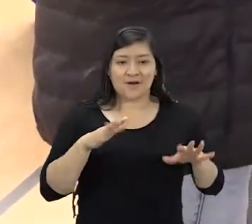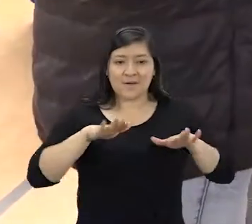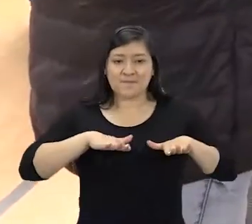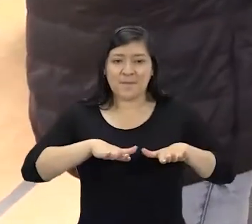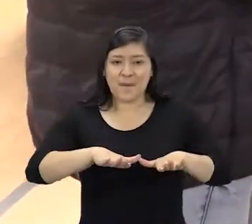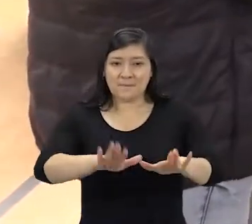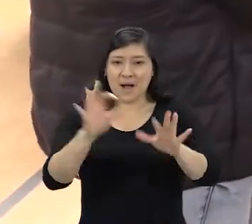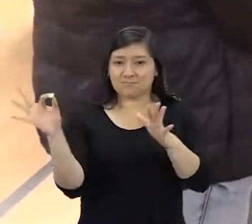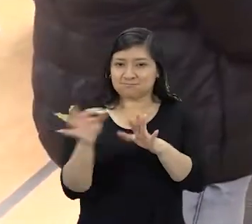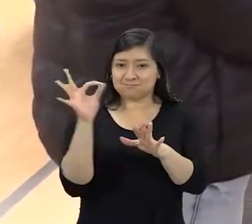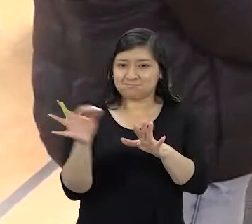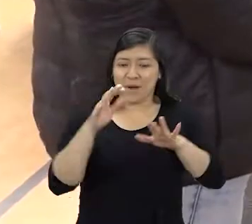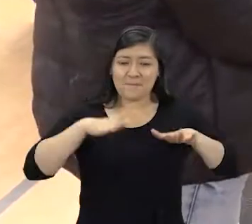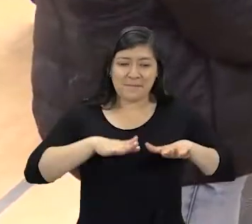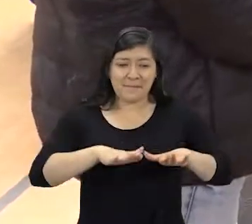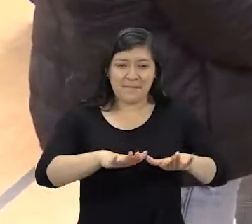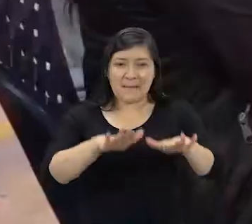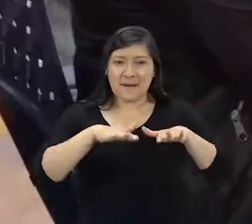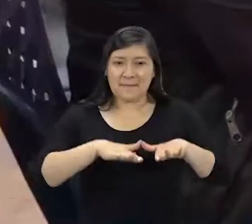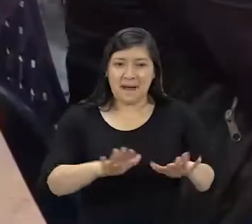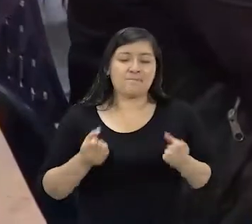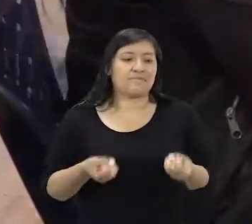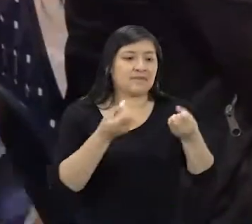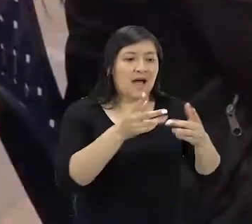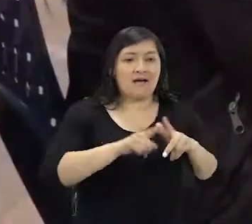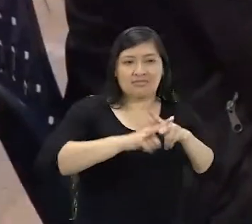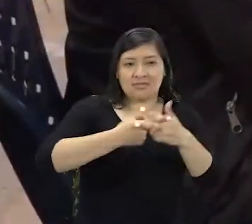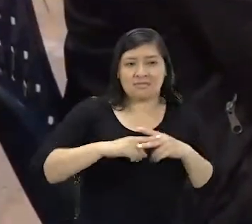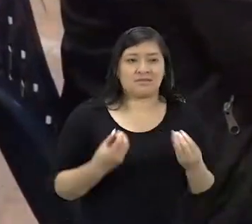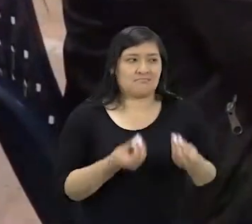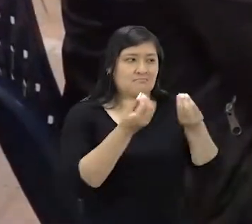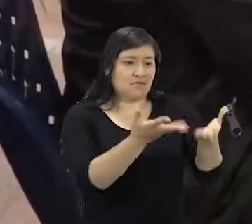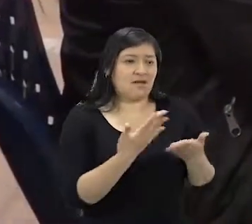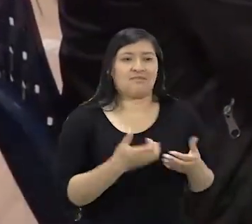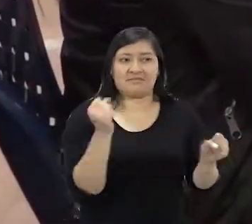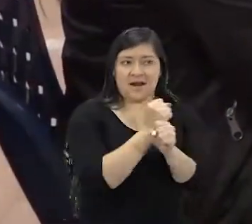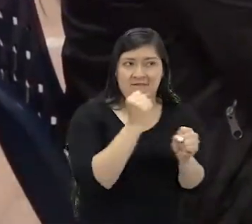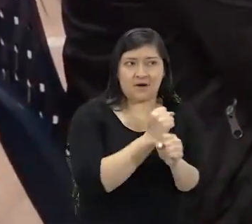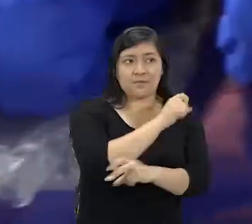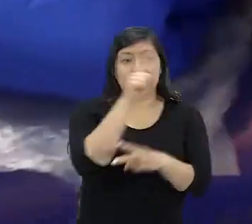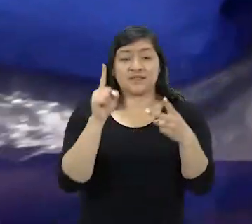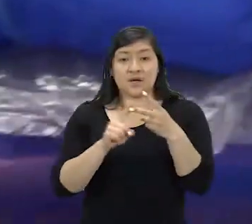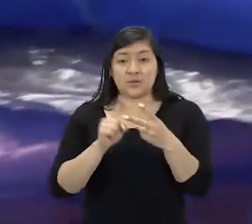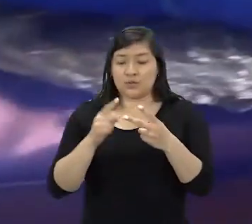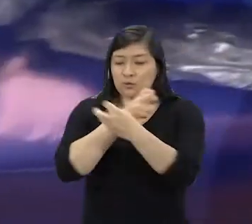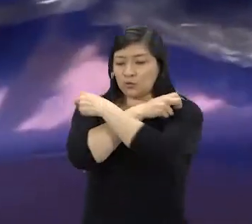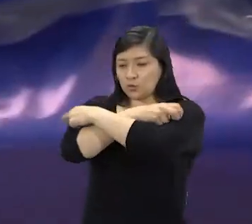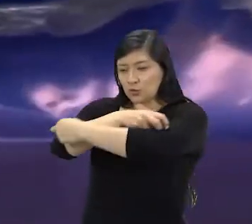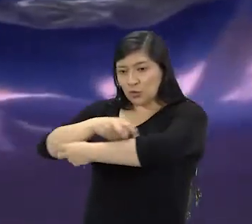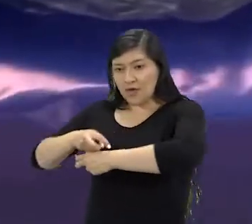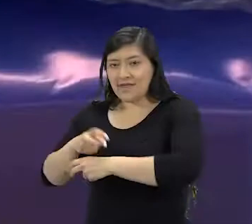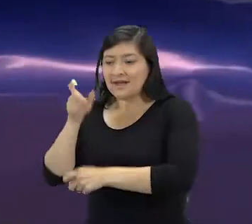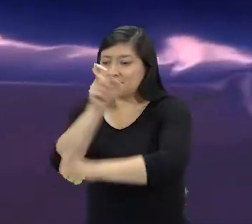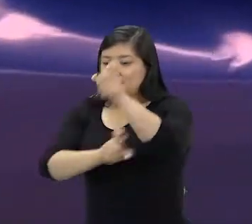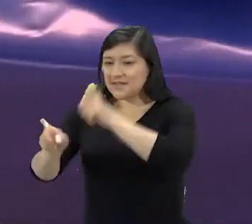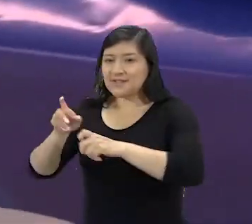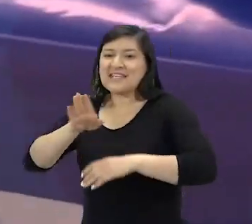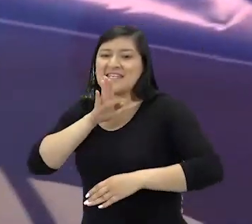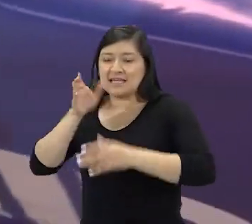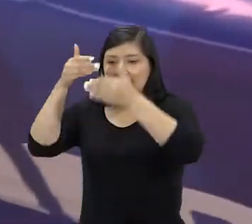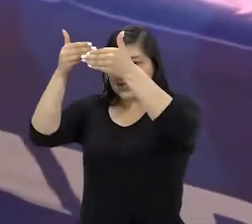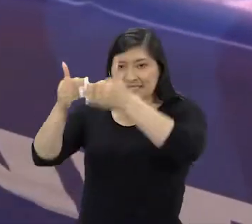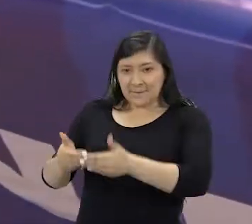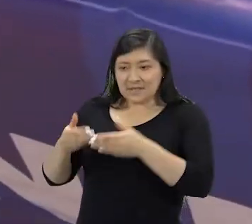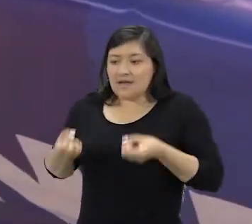unos elementos y herramientas de trabajo. También se entrega sudaderas a las personas